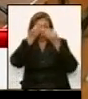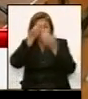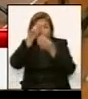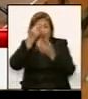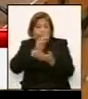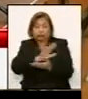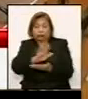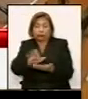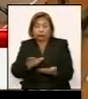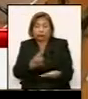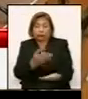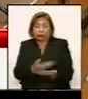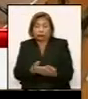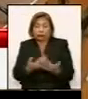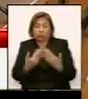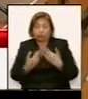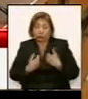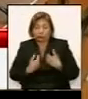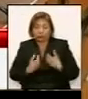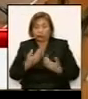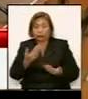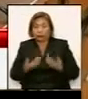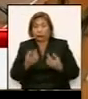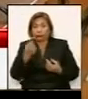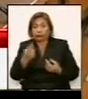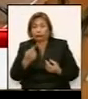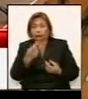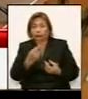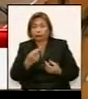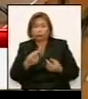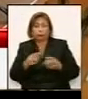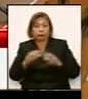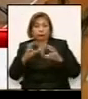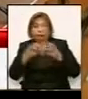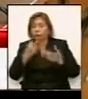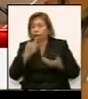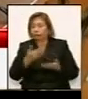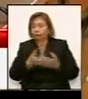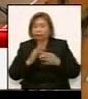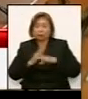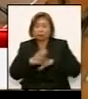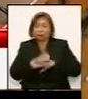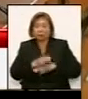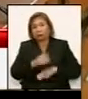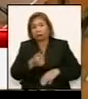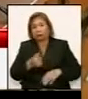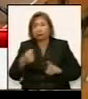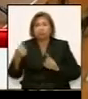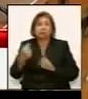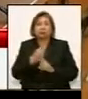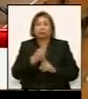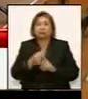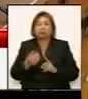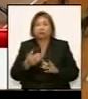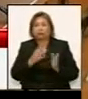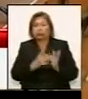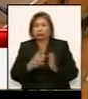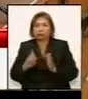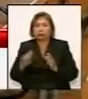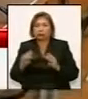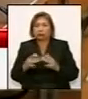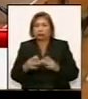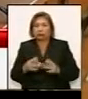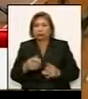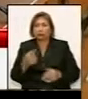tienen que indica que muchas veces cada tipo de violencia será al mismo tiempo que otras por ejemplo en un ataque coordinado no será